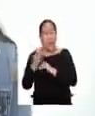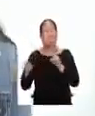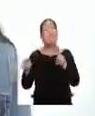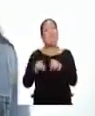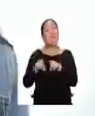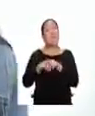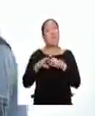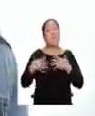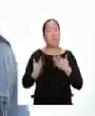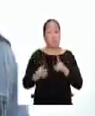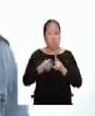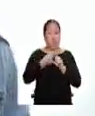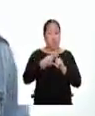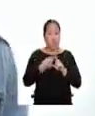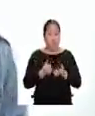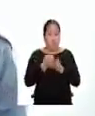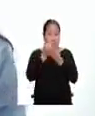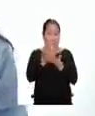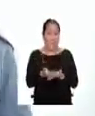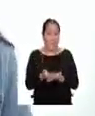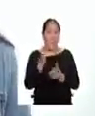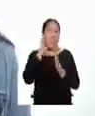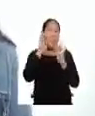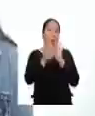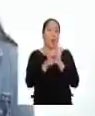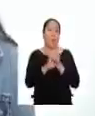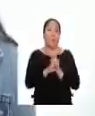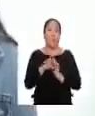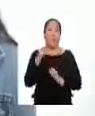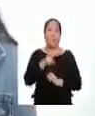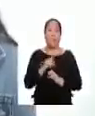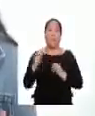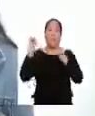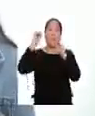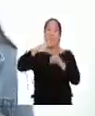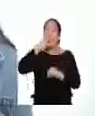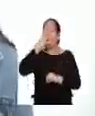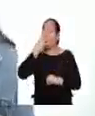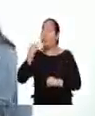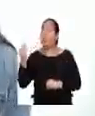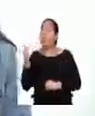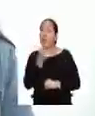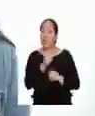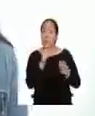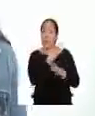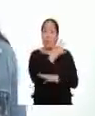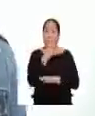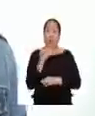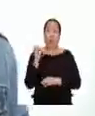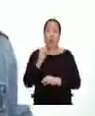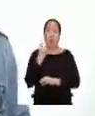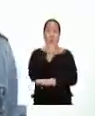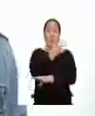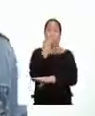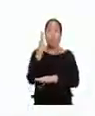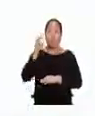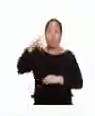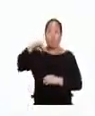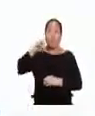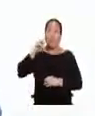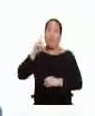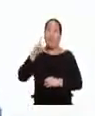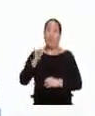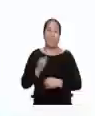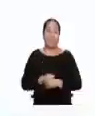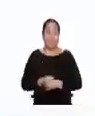ser muy beneficiosas. Por ejemplo, en el caso de los lobos de Yellowstone o en el bosque de Molay.